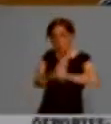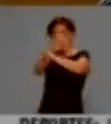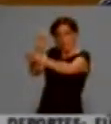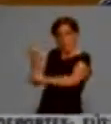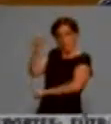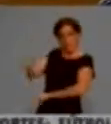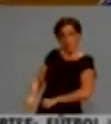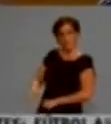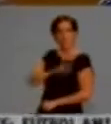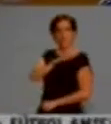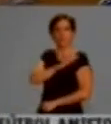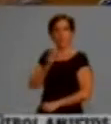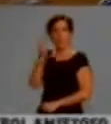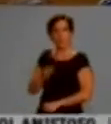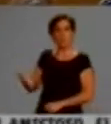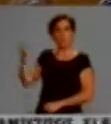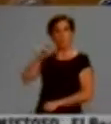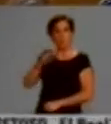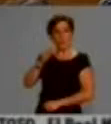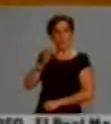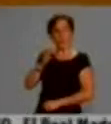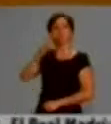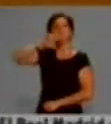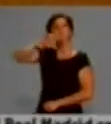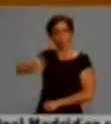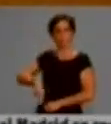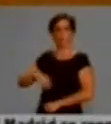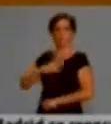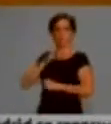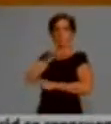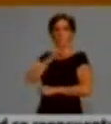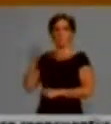Partido Socialista y la víctima el Partido Popular.